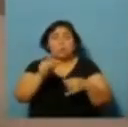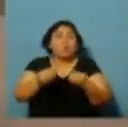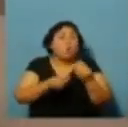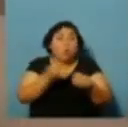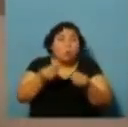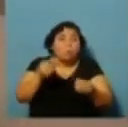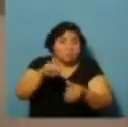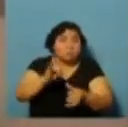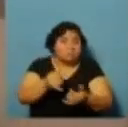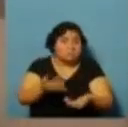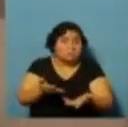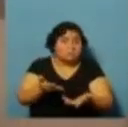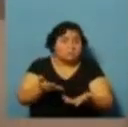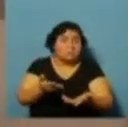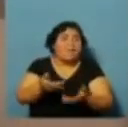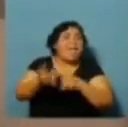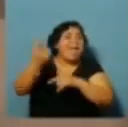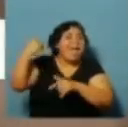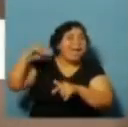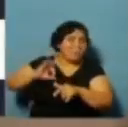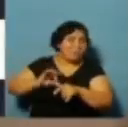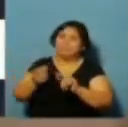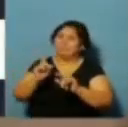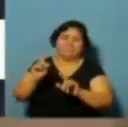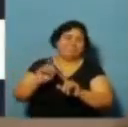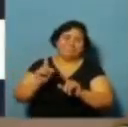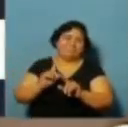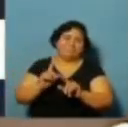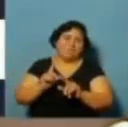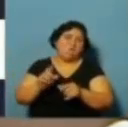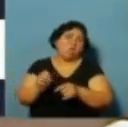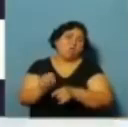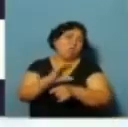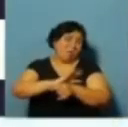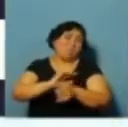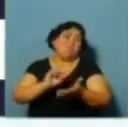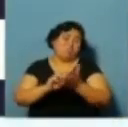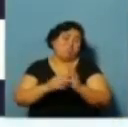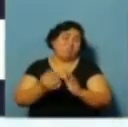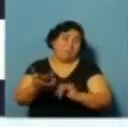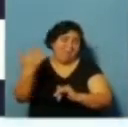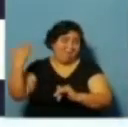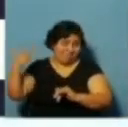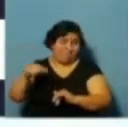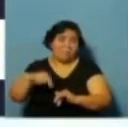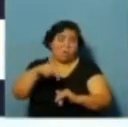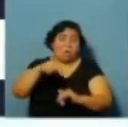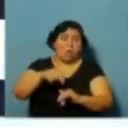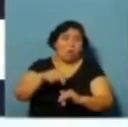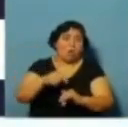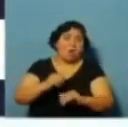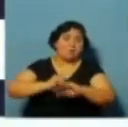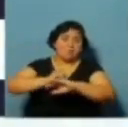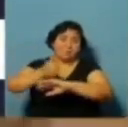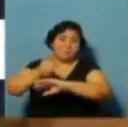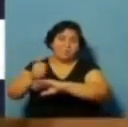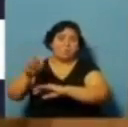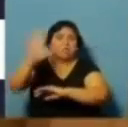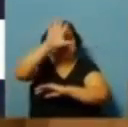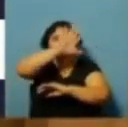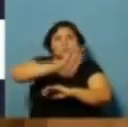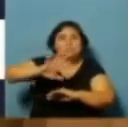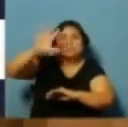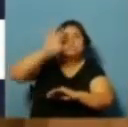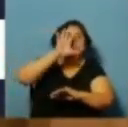Lamentablemente, el año pasado no se pudo llevar a cabo por razones del COVID. Está representado por todas las regiones de la